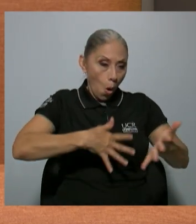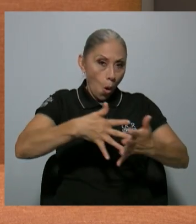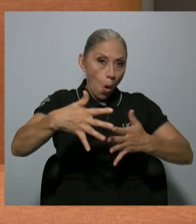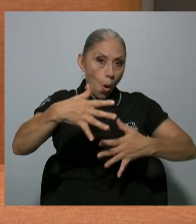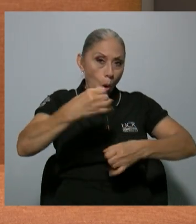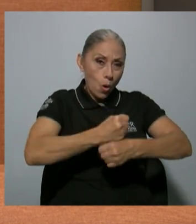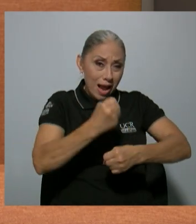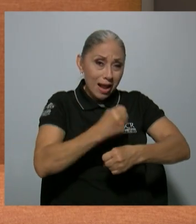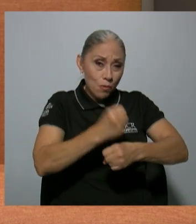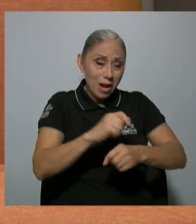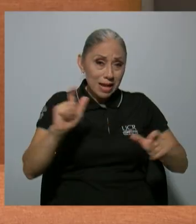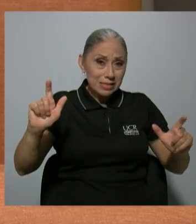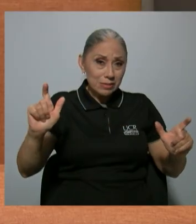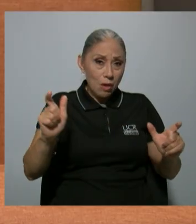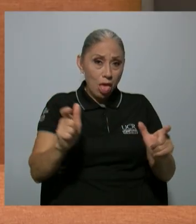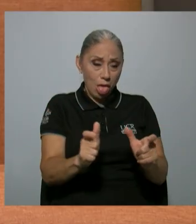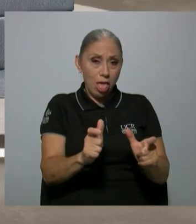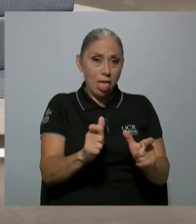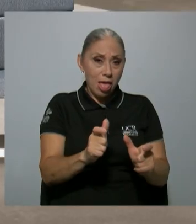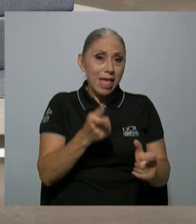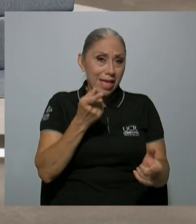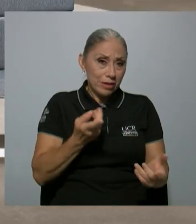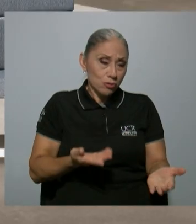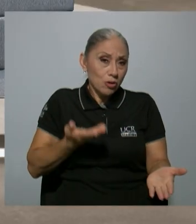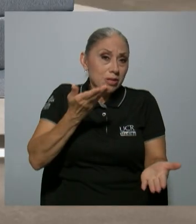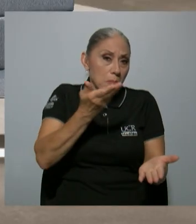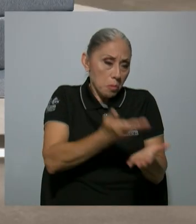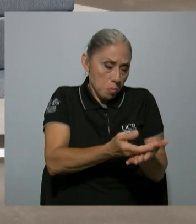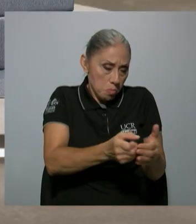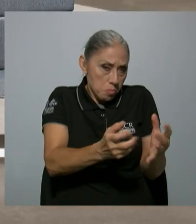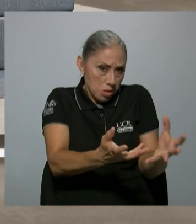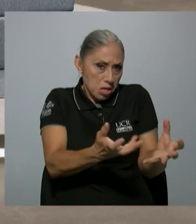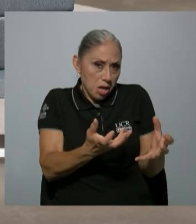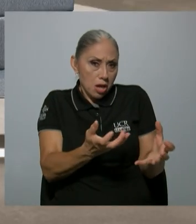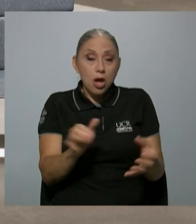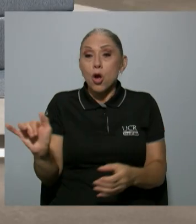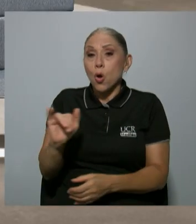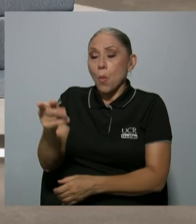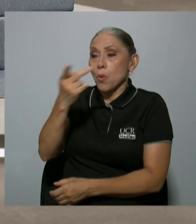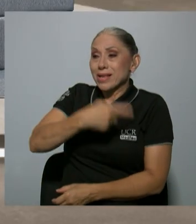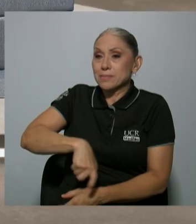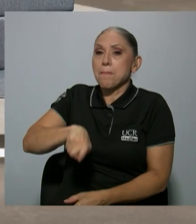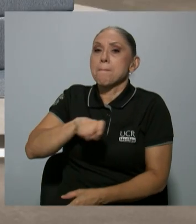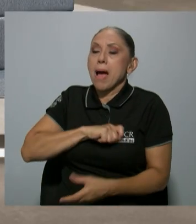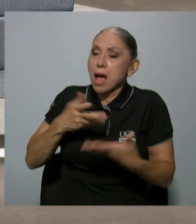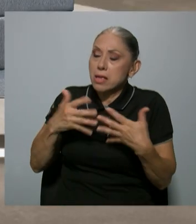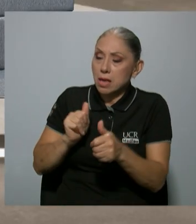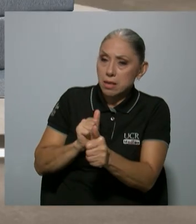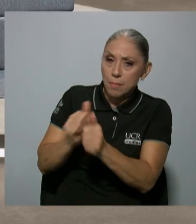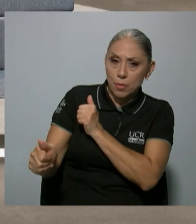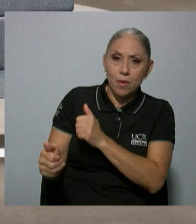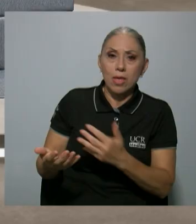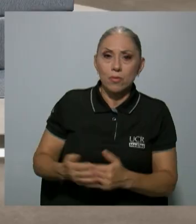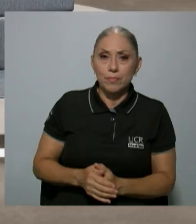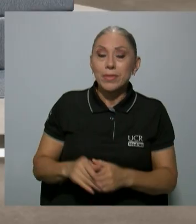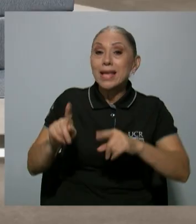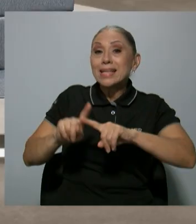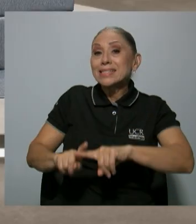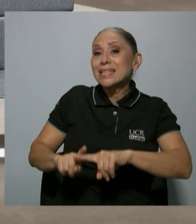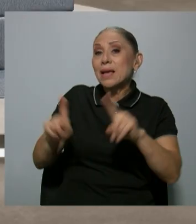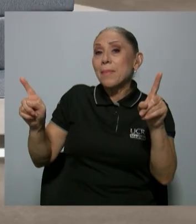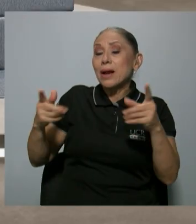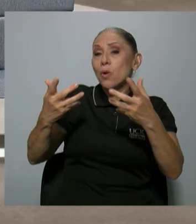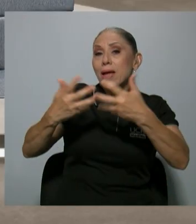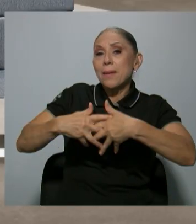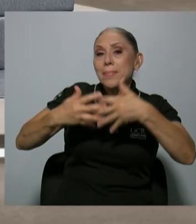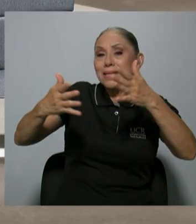estamos proponiendo, pues vamos hacia ahí. Como en España. País que lo ha aprobado. Sin embargo, lo que argumentan los